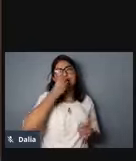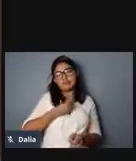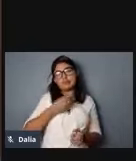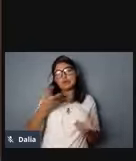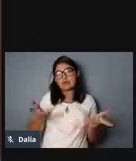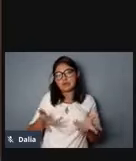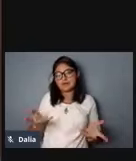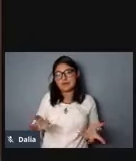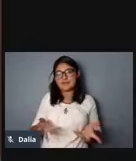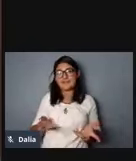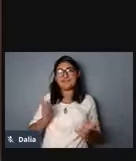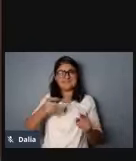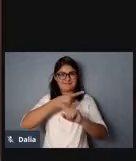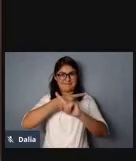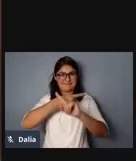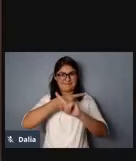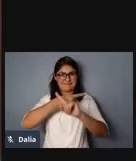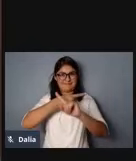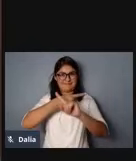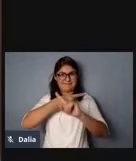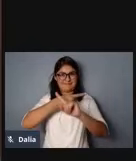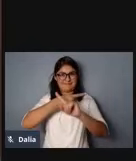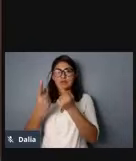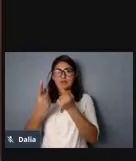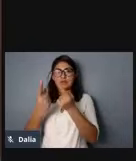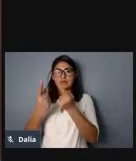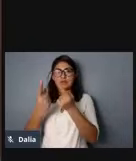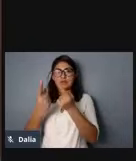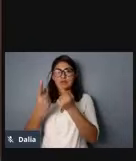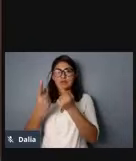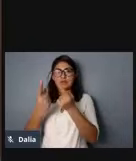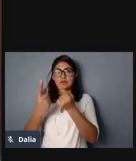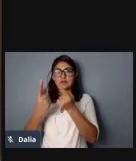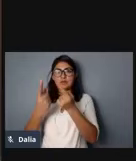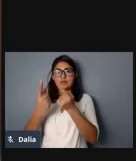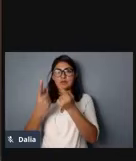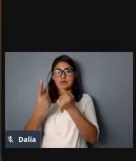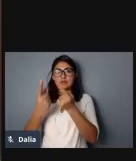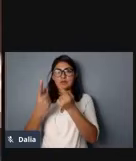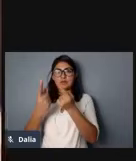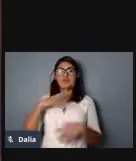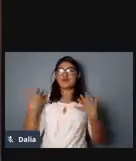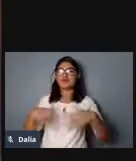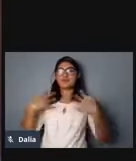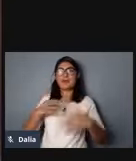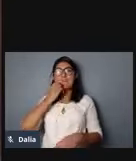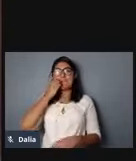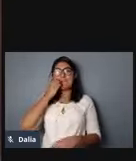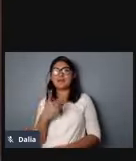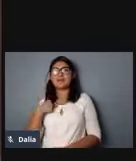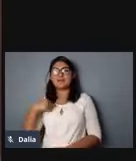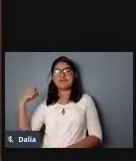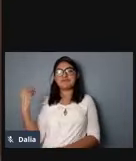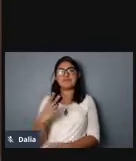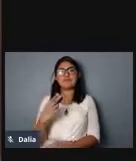primera publicación y de poder exponer públicamente